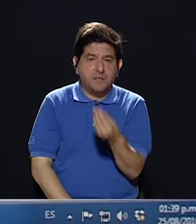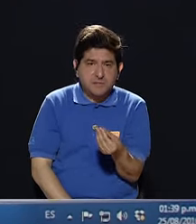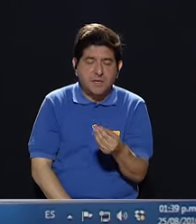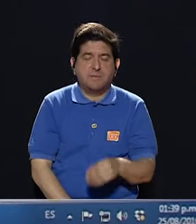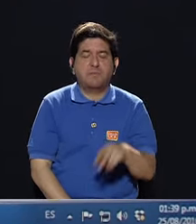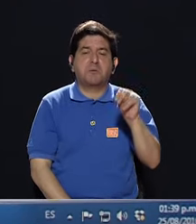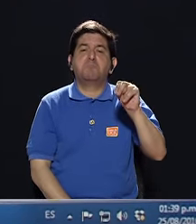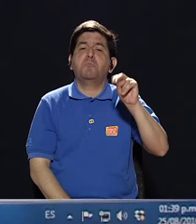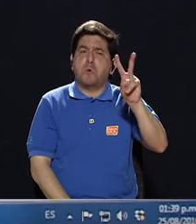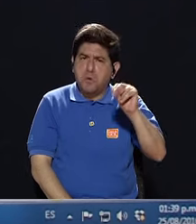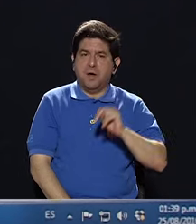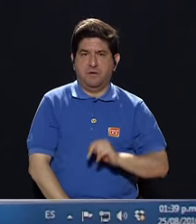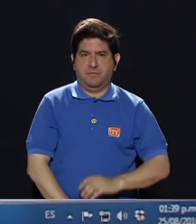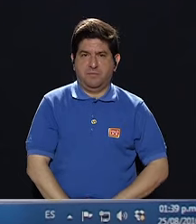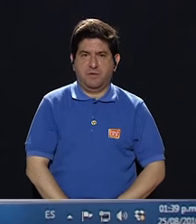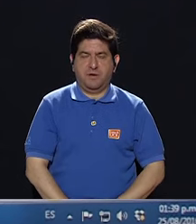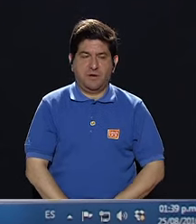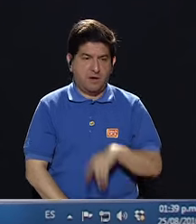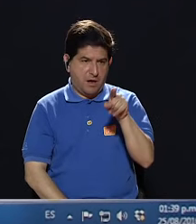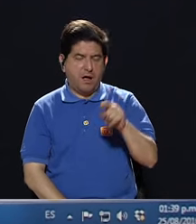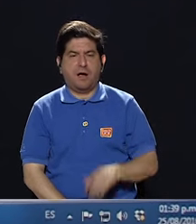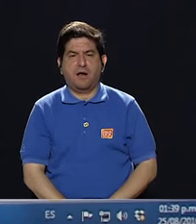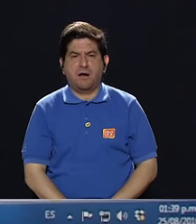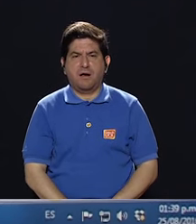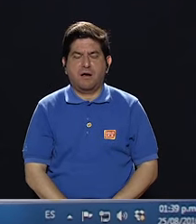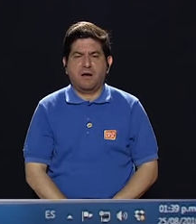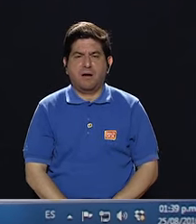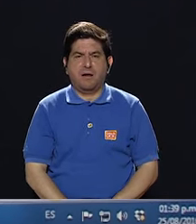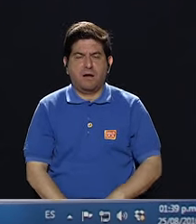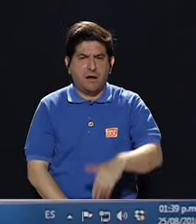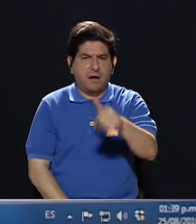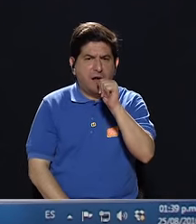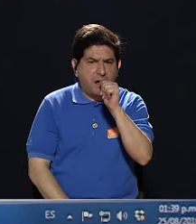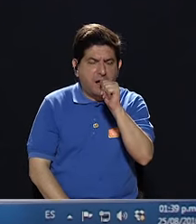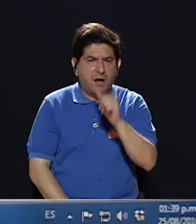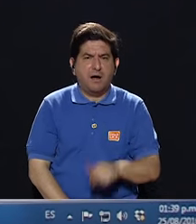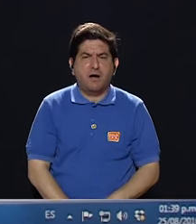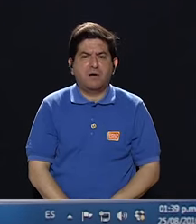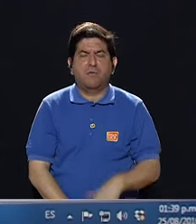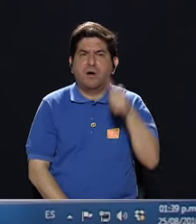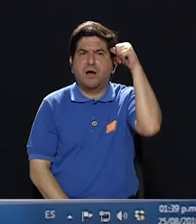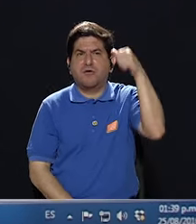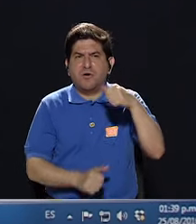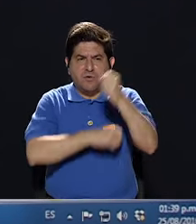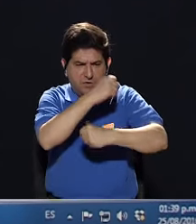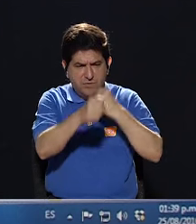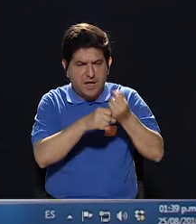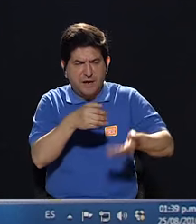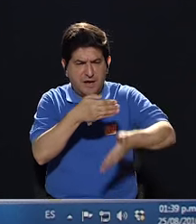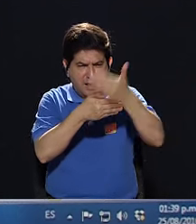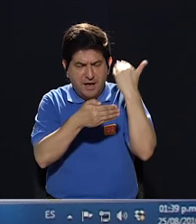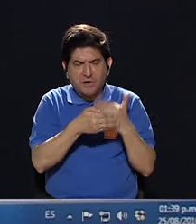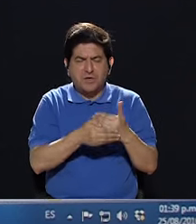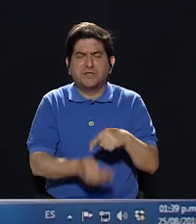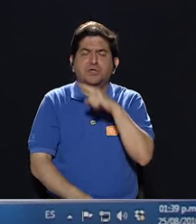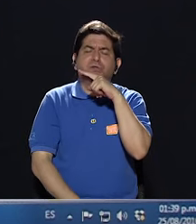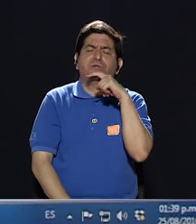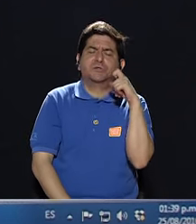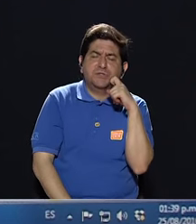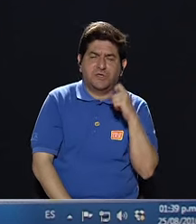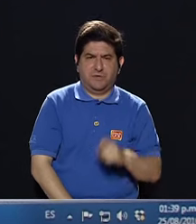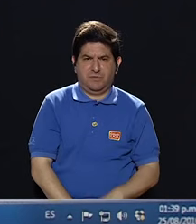de octubre, diciembre, noviembre, tenemos una concentración de